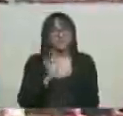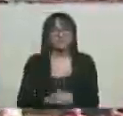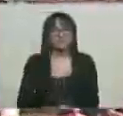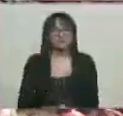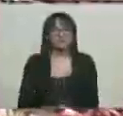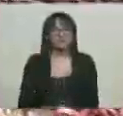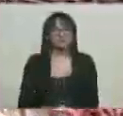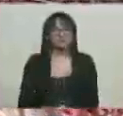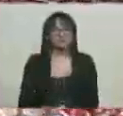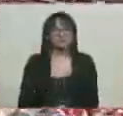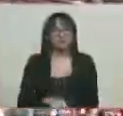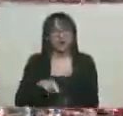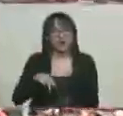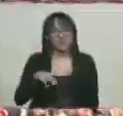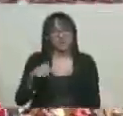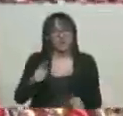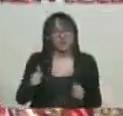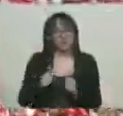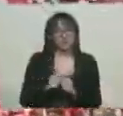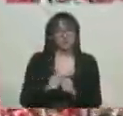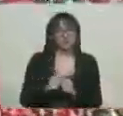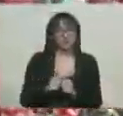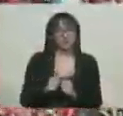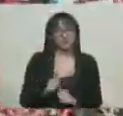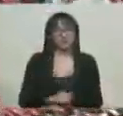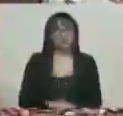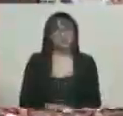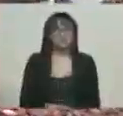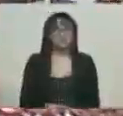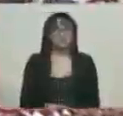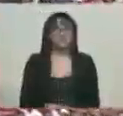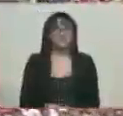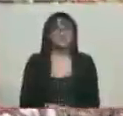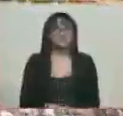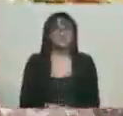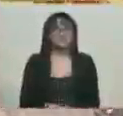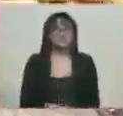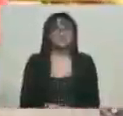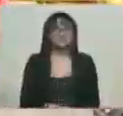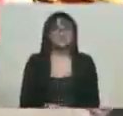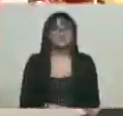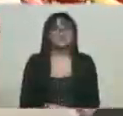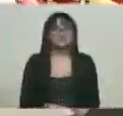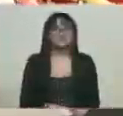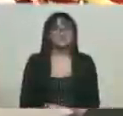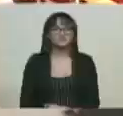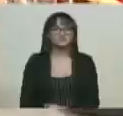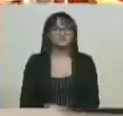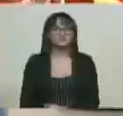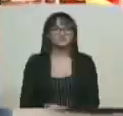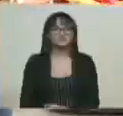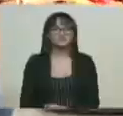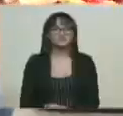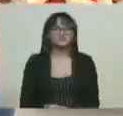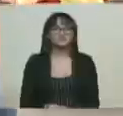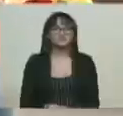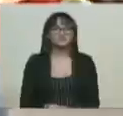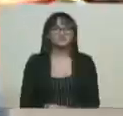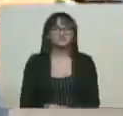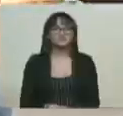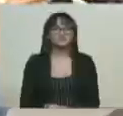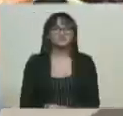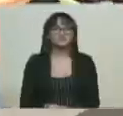Camina a mi lado, Yelitza, ven acá. Camina a mi lado. Deja alboroto, no te alborote, Yelitza. Yelitza se